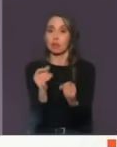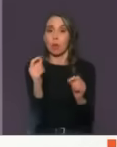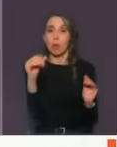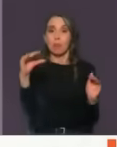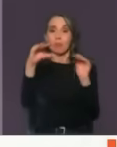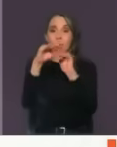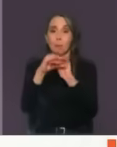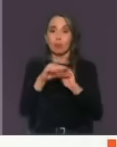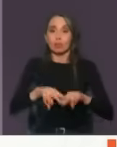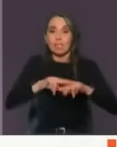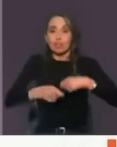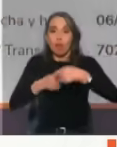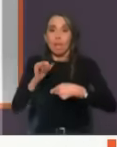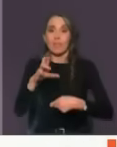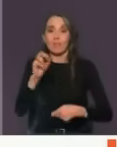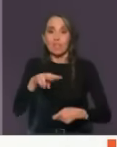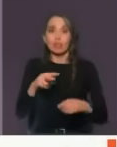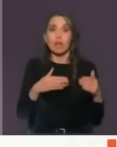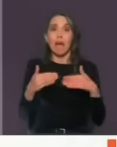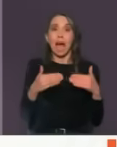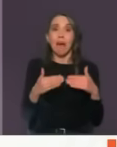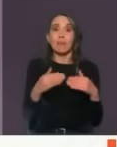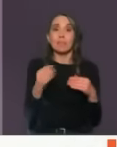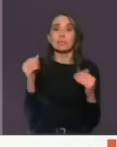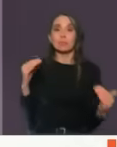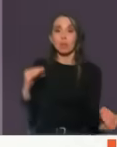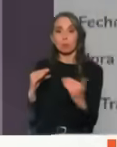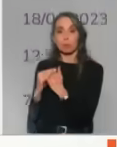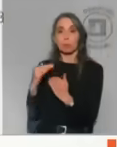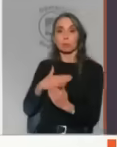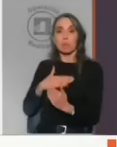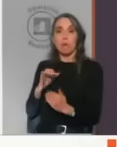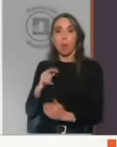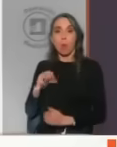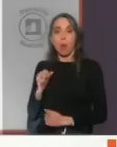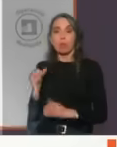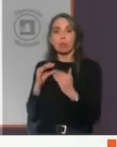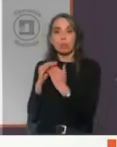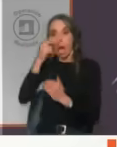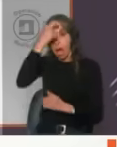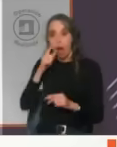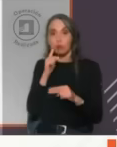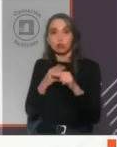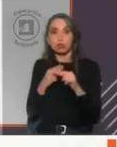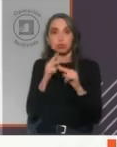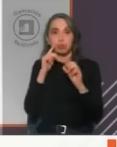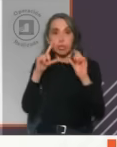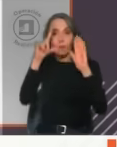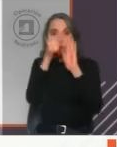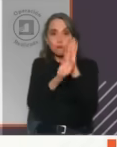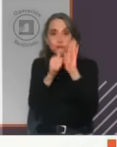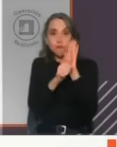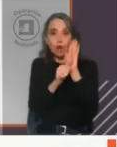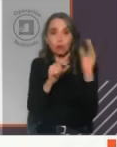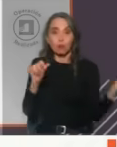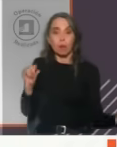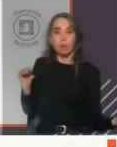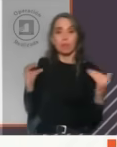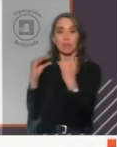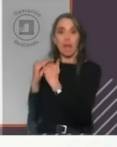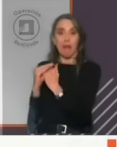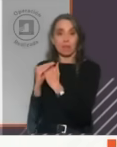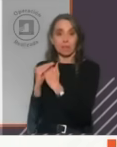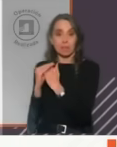de las inversiones irían en algunas ocasiones directo a su cuenta bancaria personal, como consta en este pantallazo de transferencia, donde